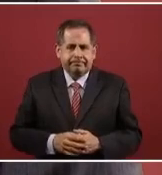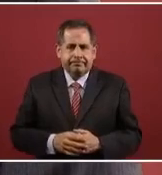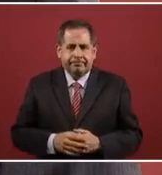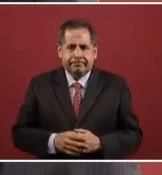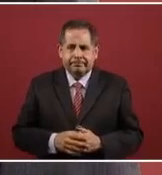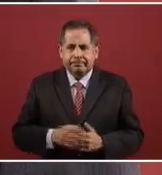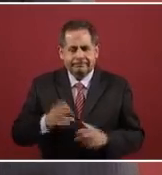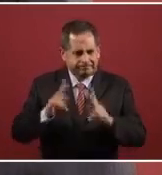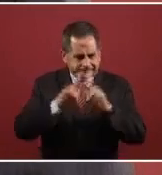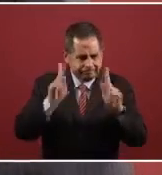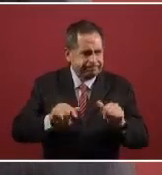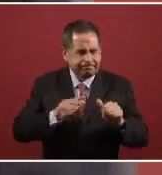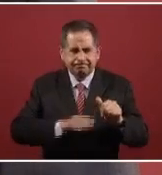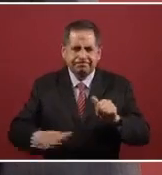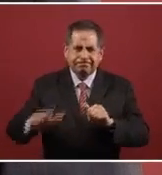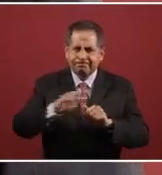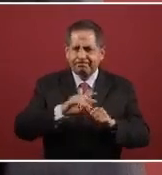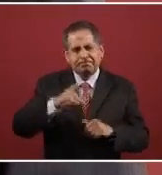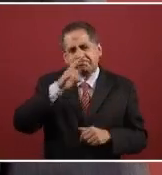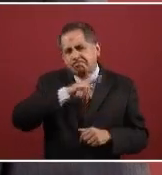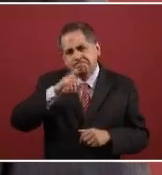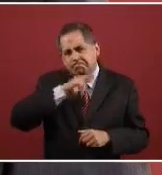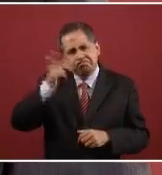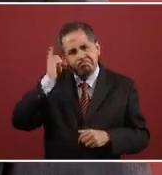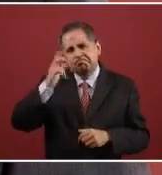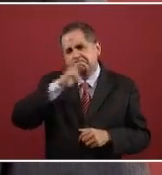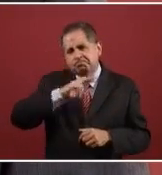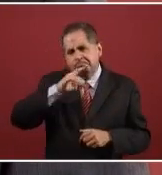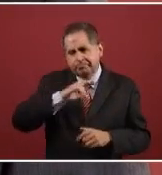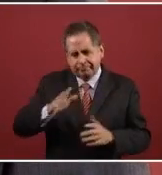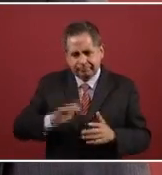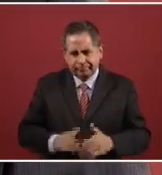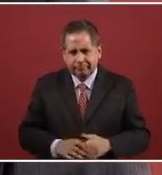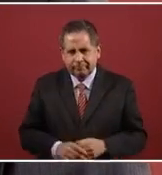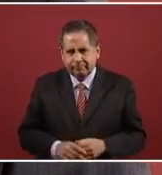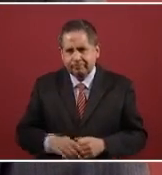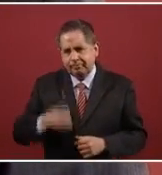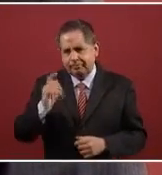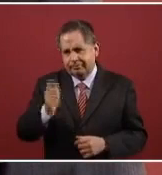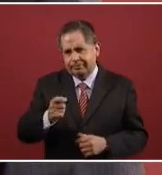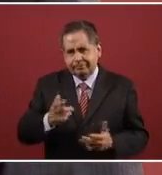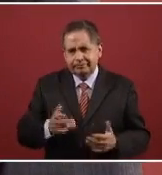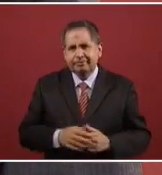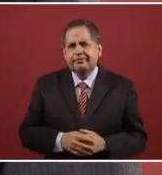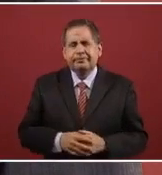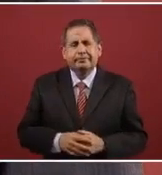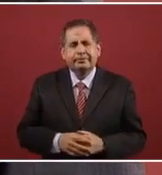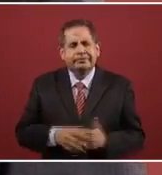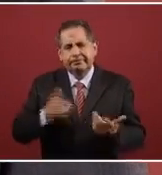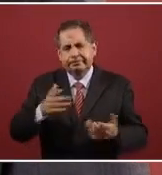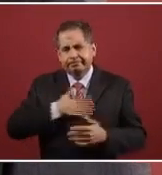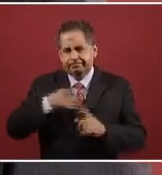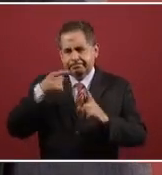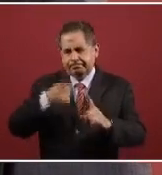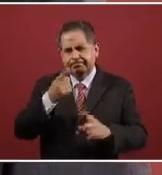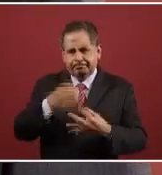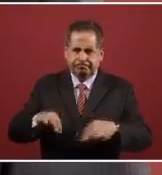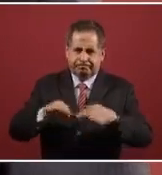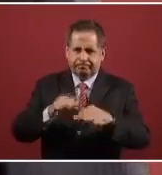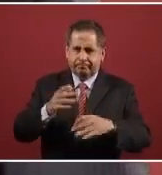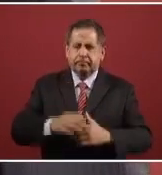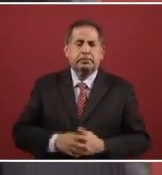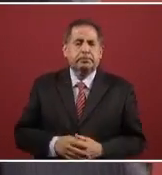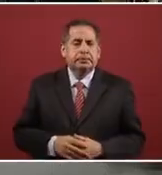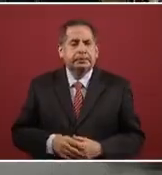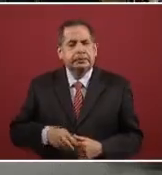la pacificación del país lo más pronto posible. Perfecto. Es una prioridad.